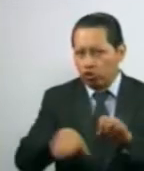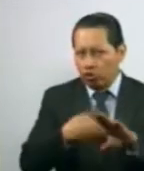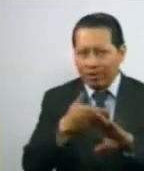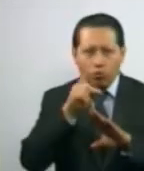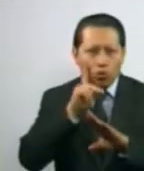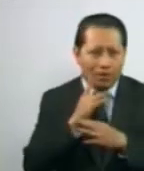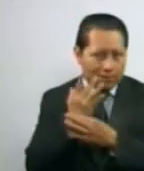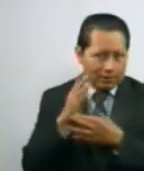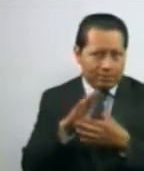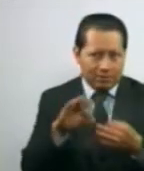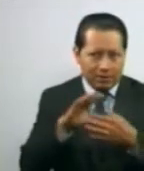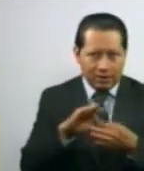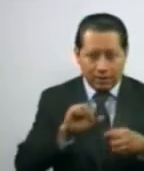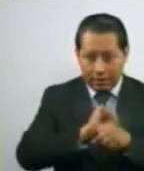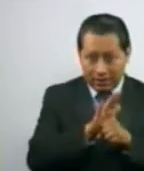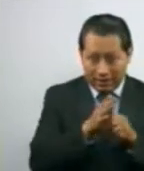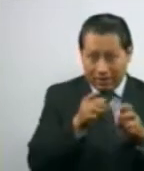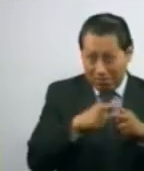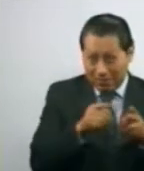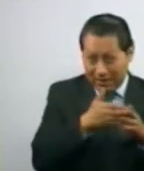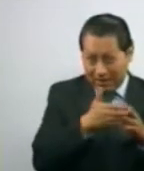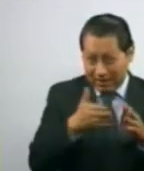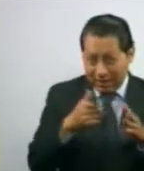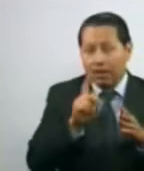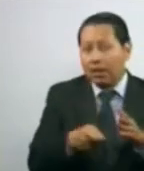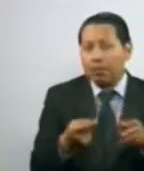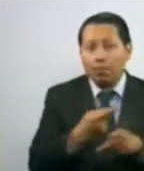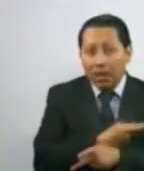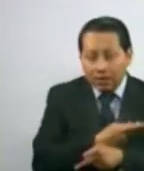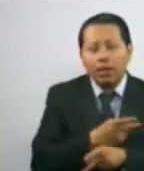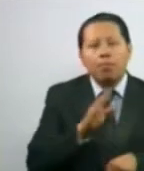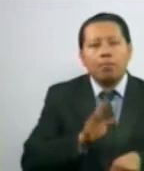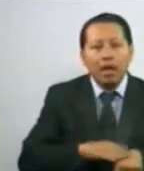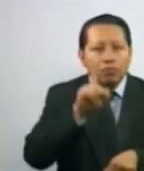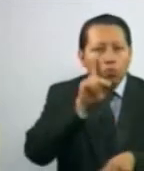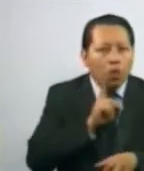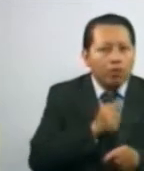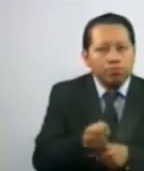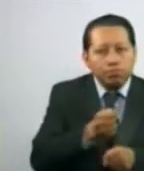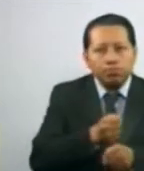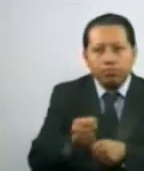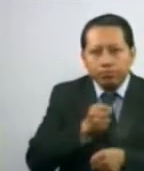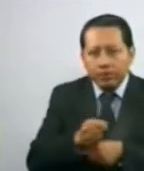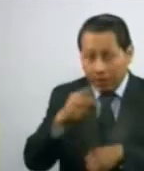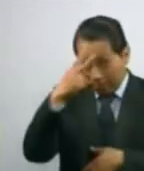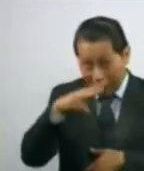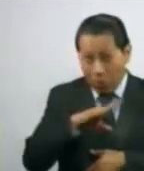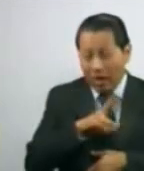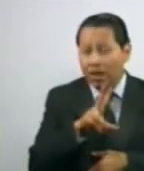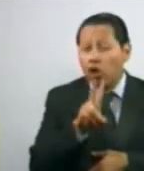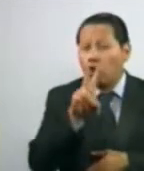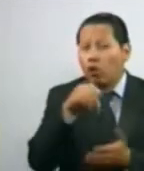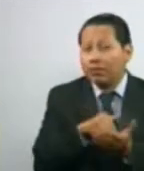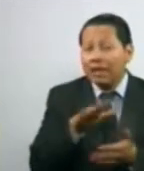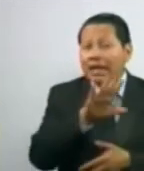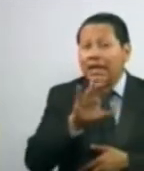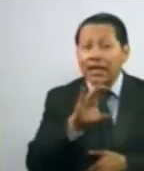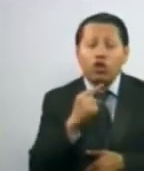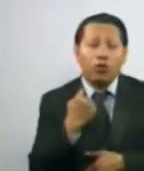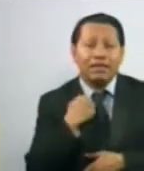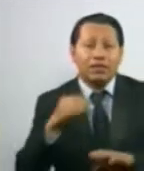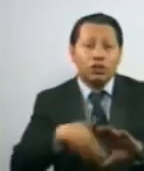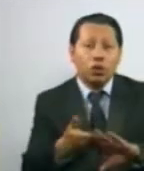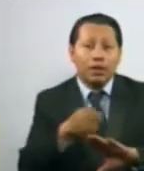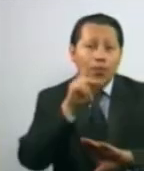en aumento al inicio de la pandemia y, lamentablemente, en México esto ha desembocado en más de 2.500 homicidios dolosos